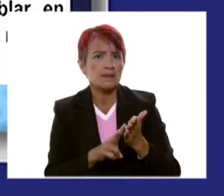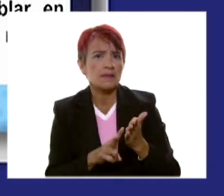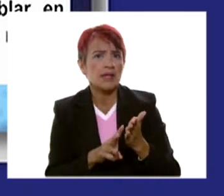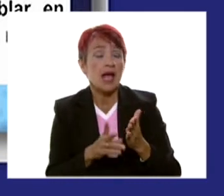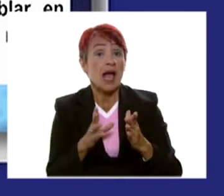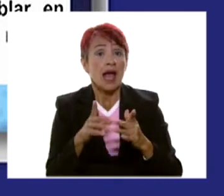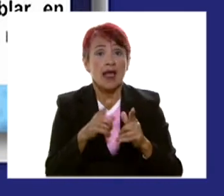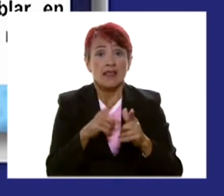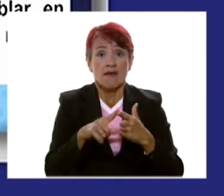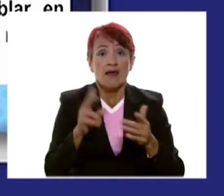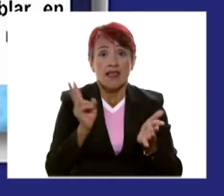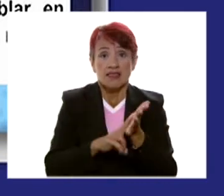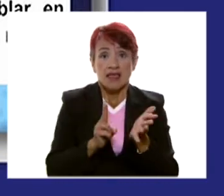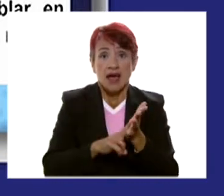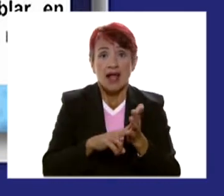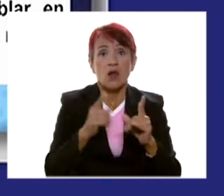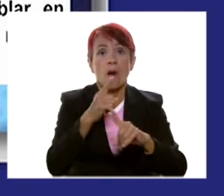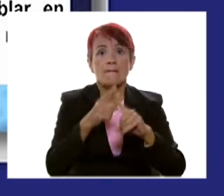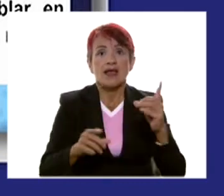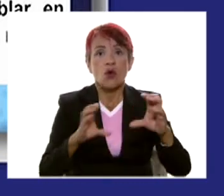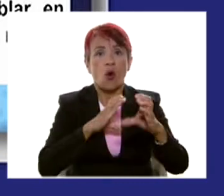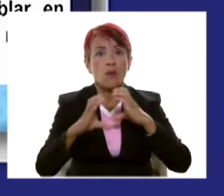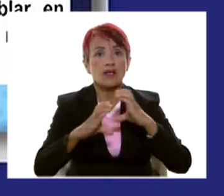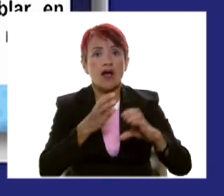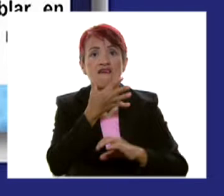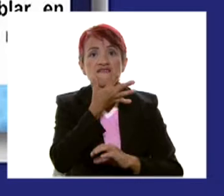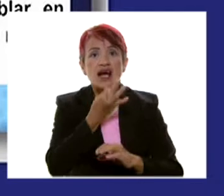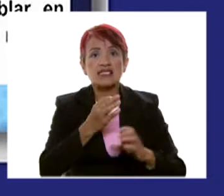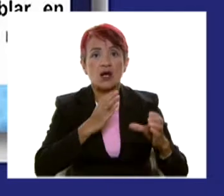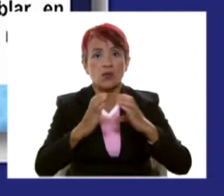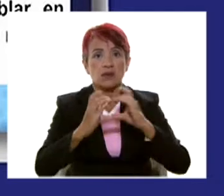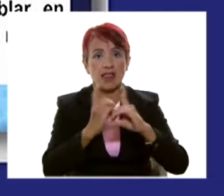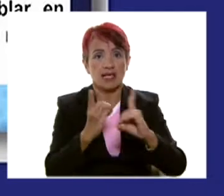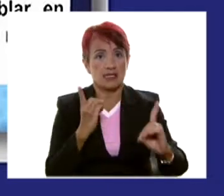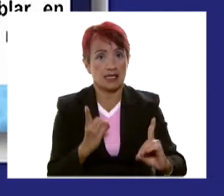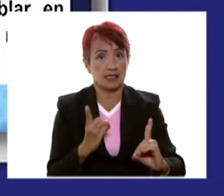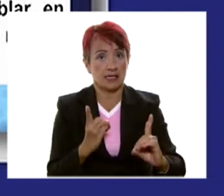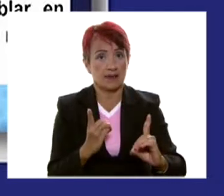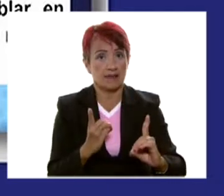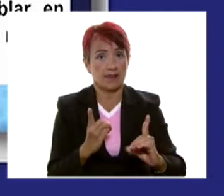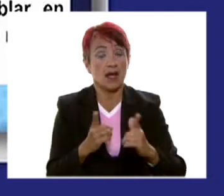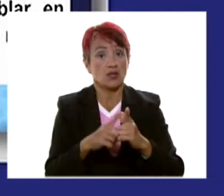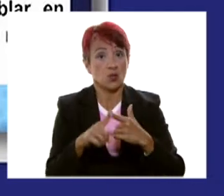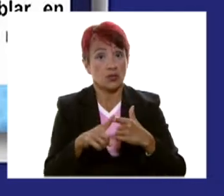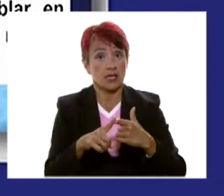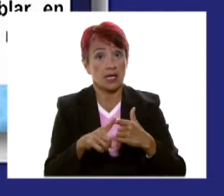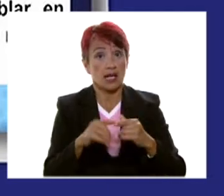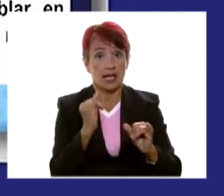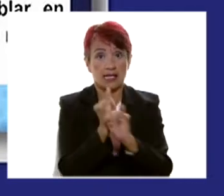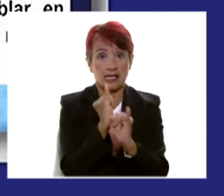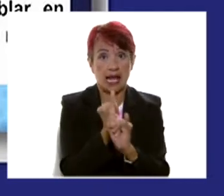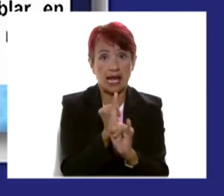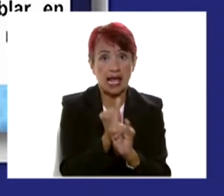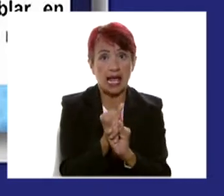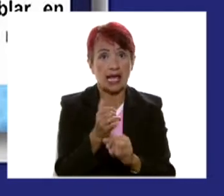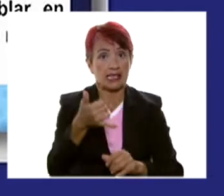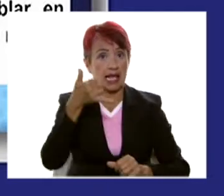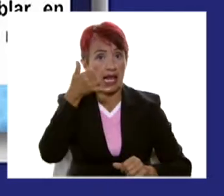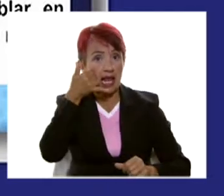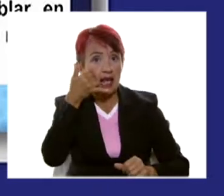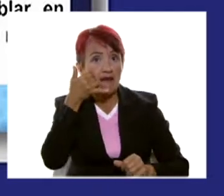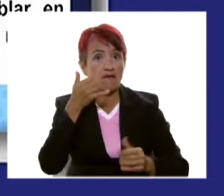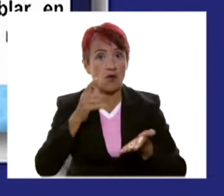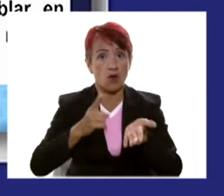dice. La ventaja más evidente de los medios de comunicación es que facilitan la comunicación a distancia. Gracias a los dispositivos electrónicos, teléfonos,